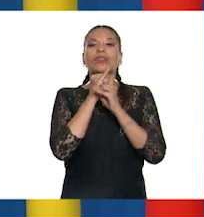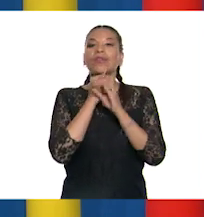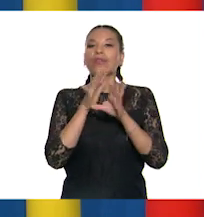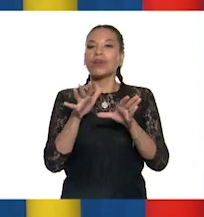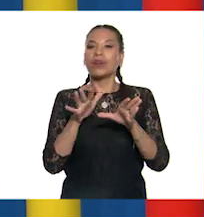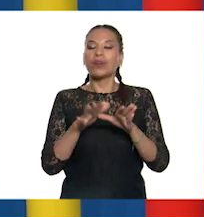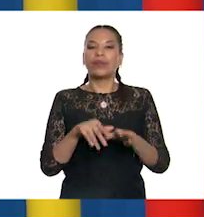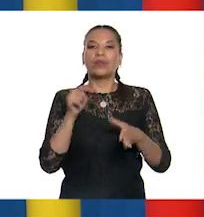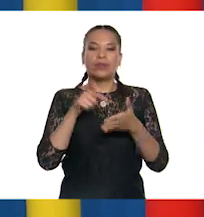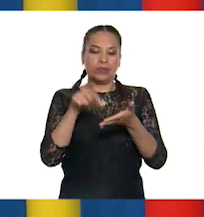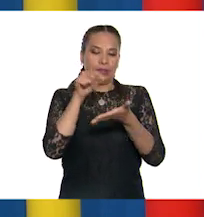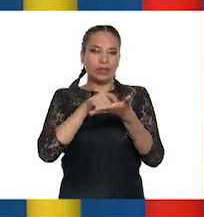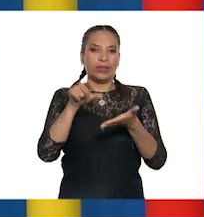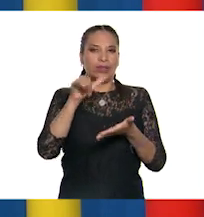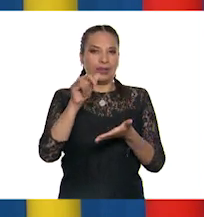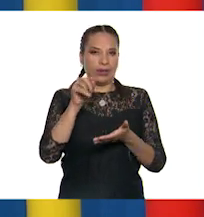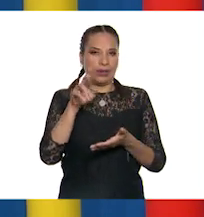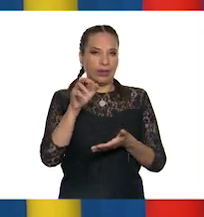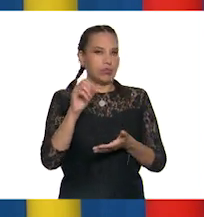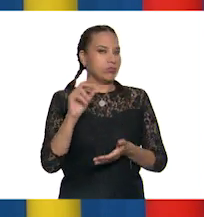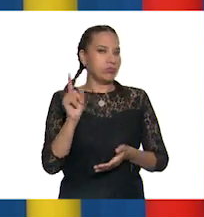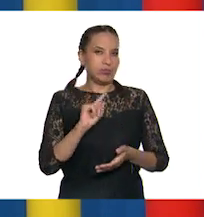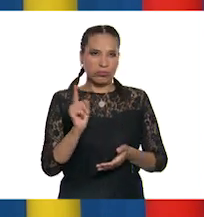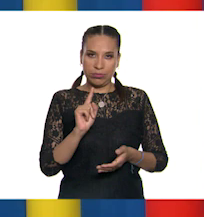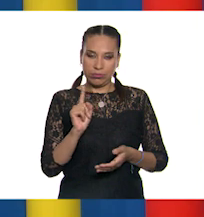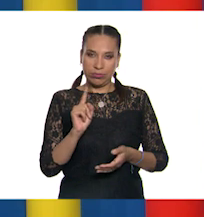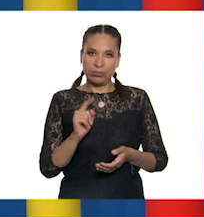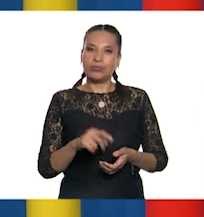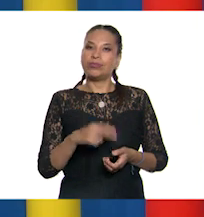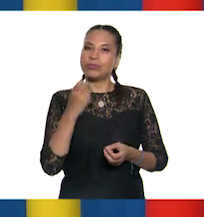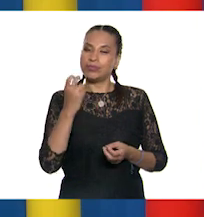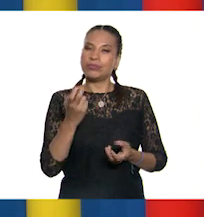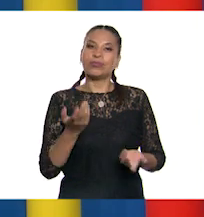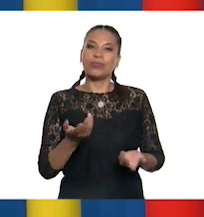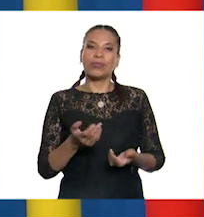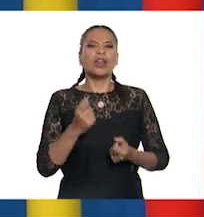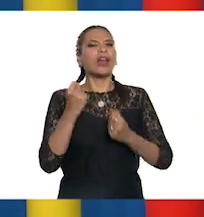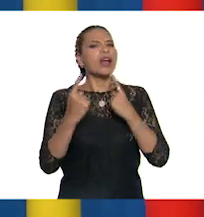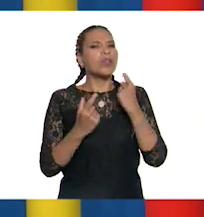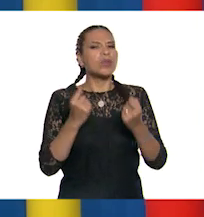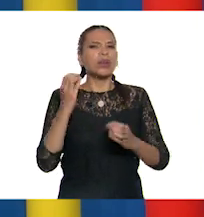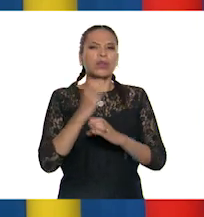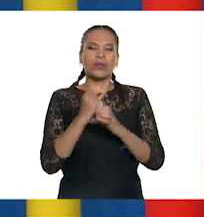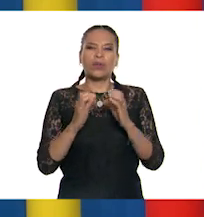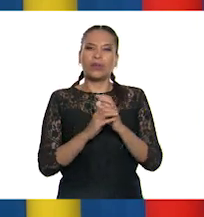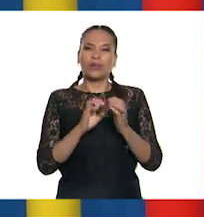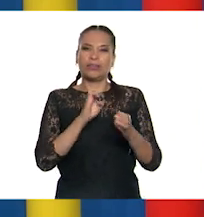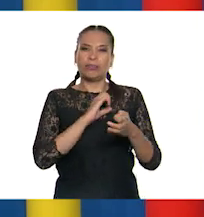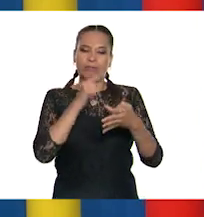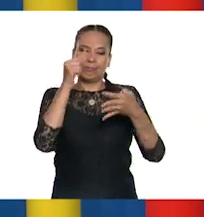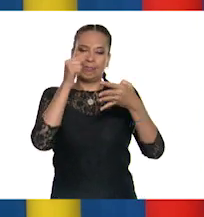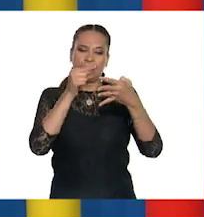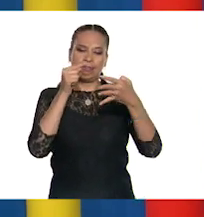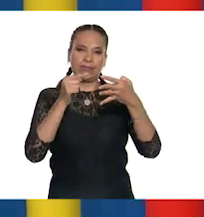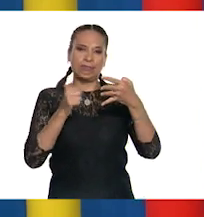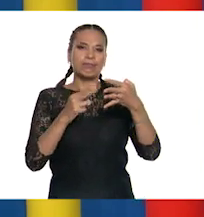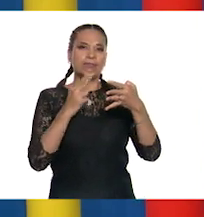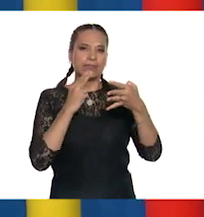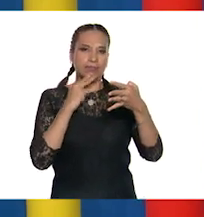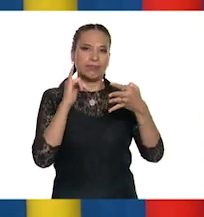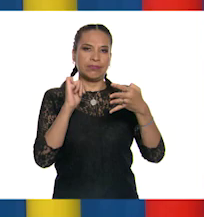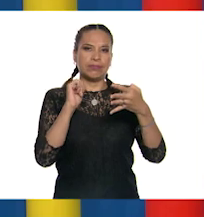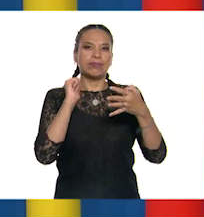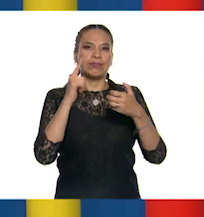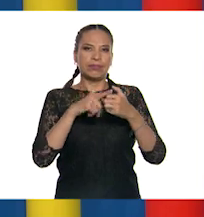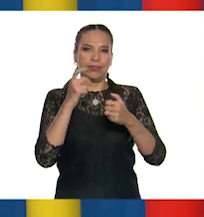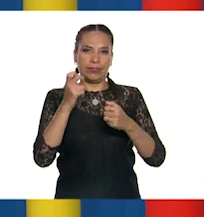informativo, el literario no. Aunque en algunas circunstancias particulares pueda servir también para